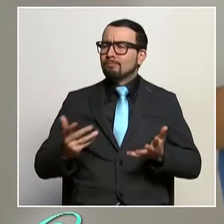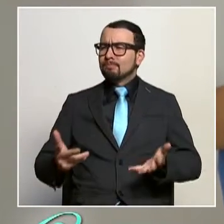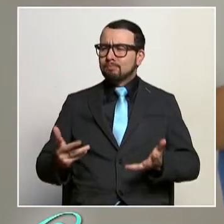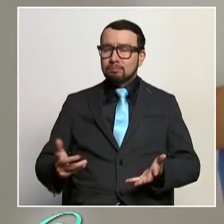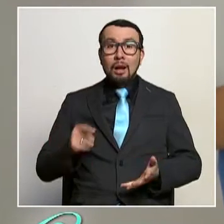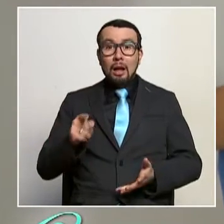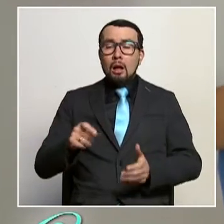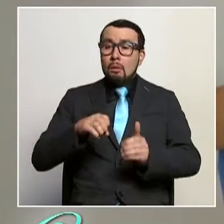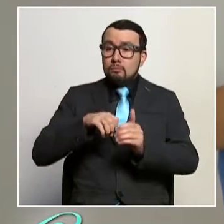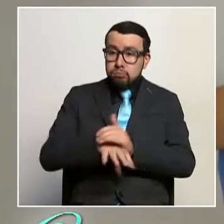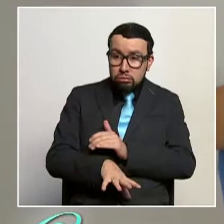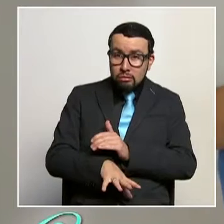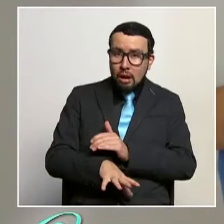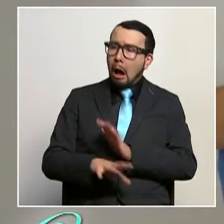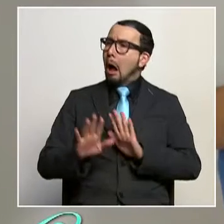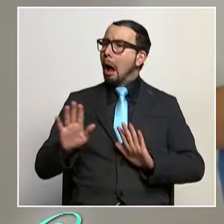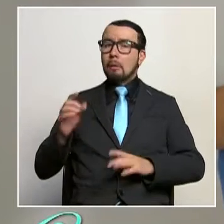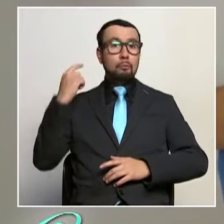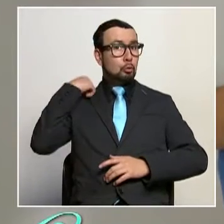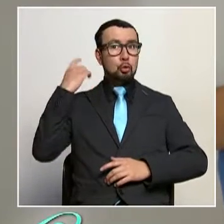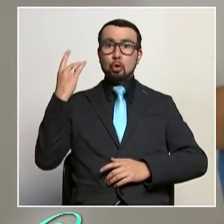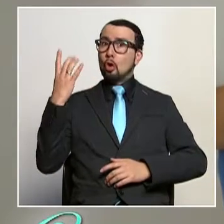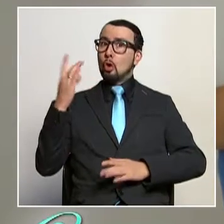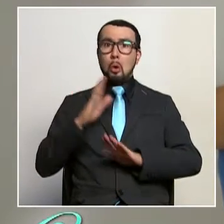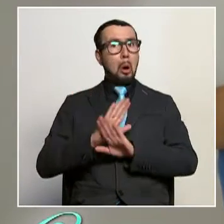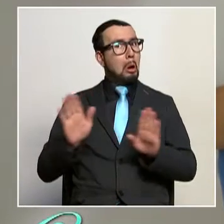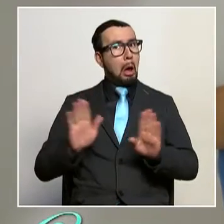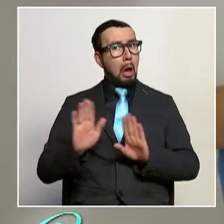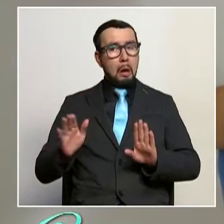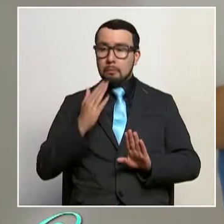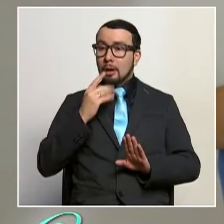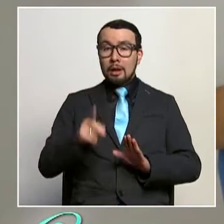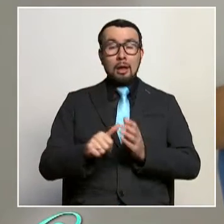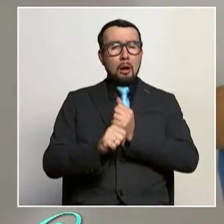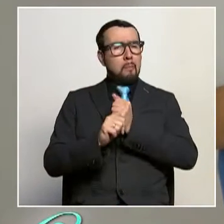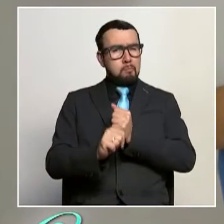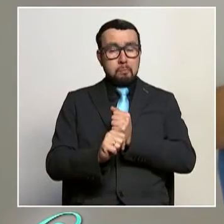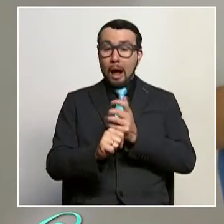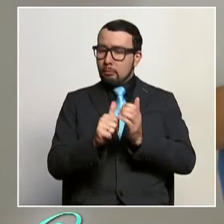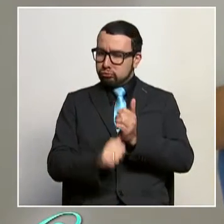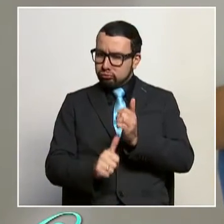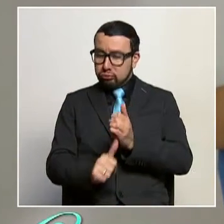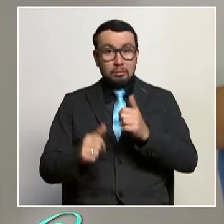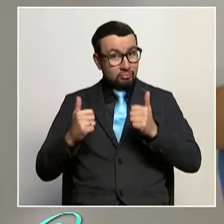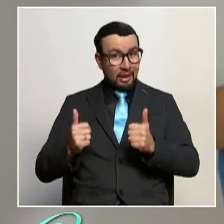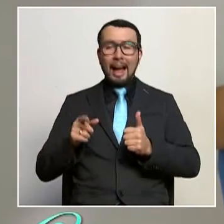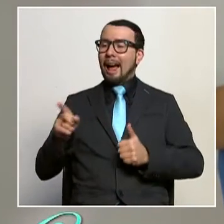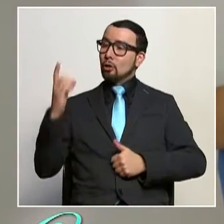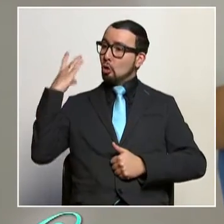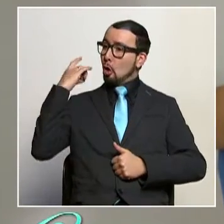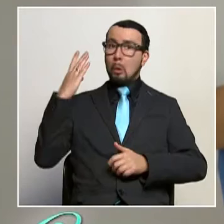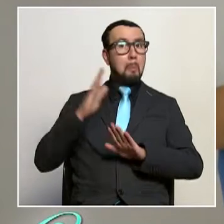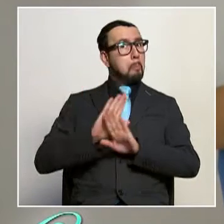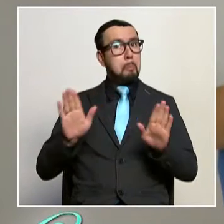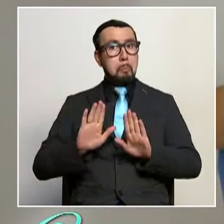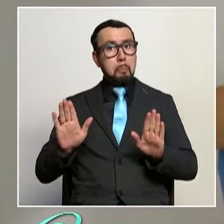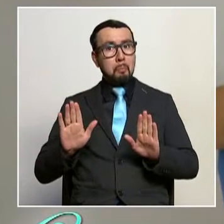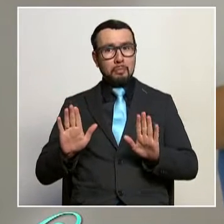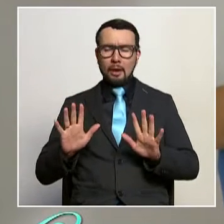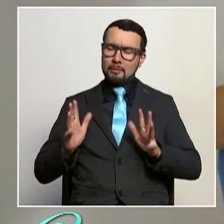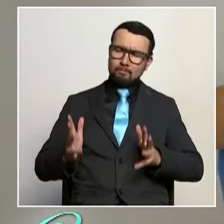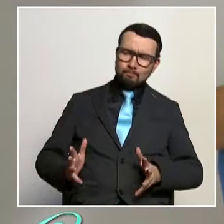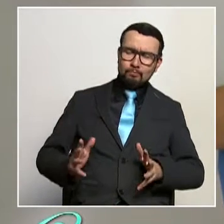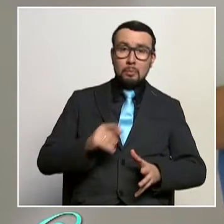expulsa gases. Mejor dicho, cuando tiene una evacuación, el dolor se le quita. Entonces, en la medicina convencional, la